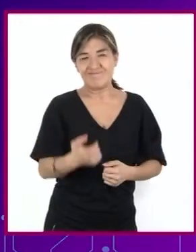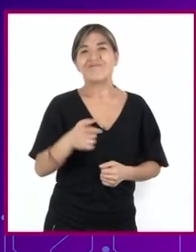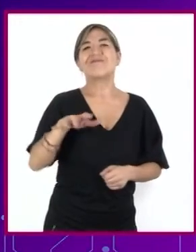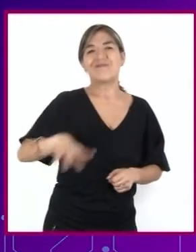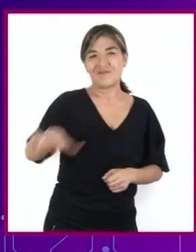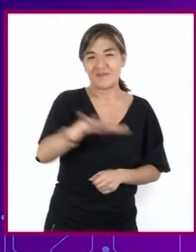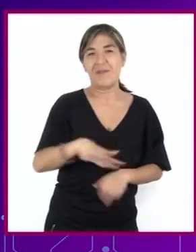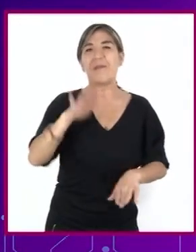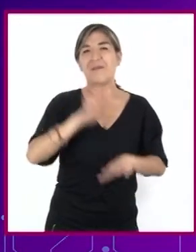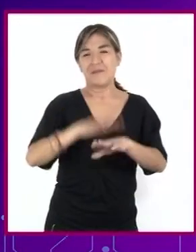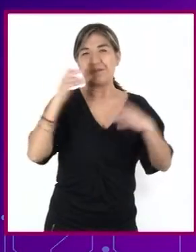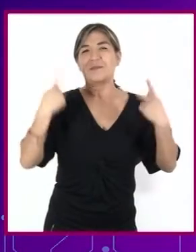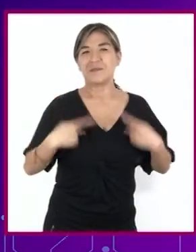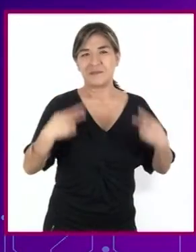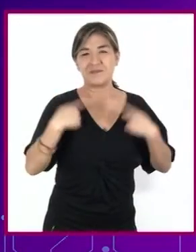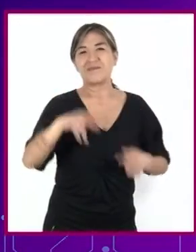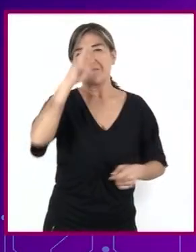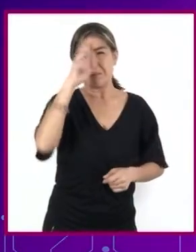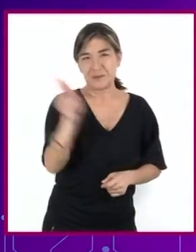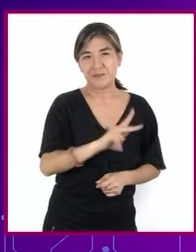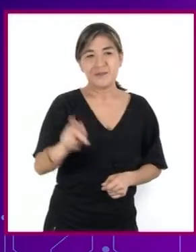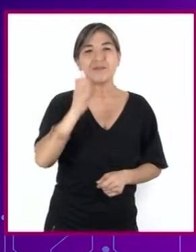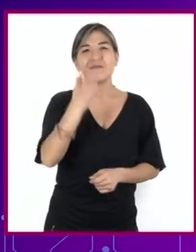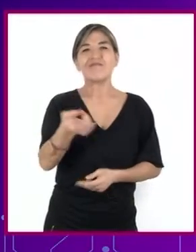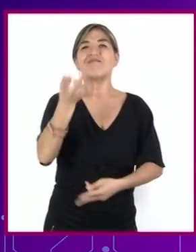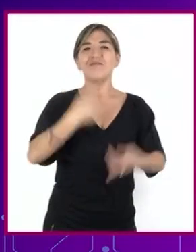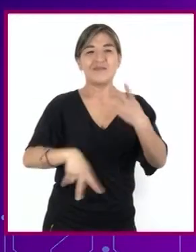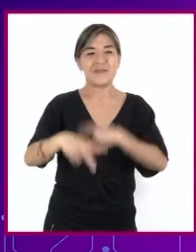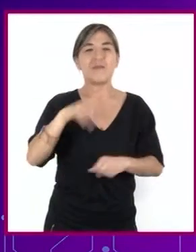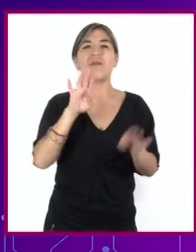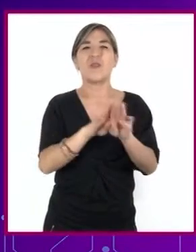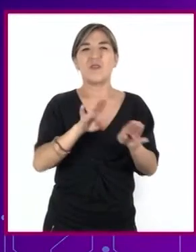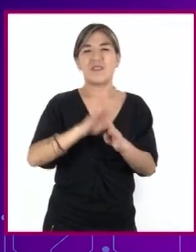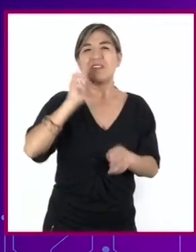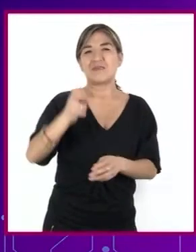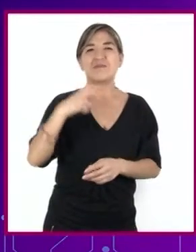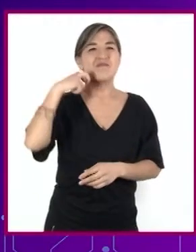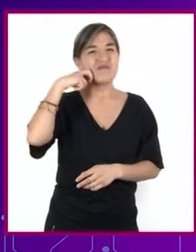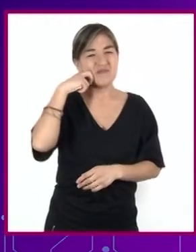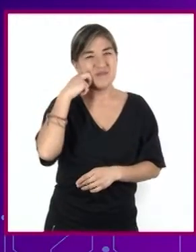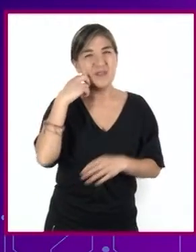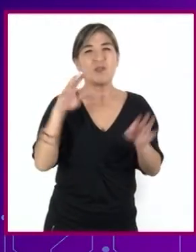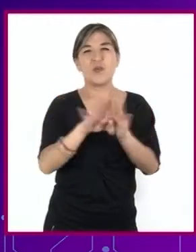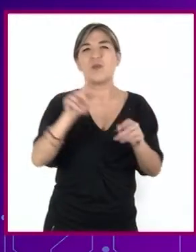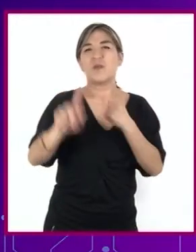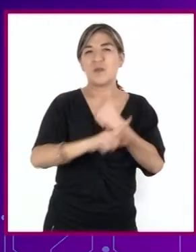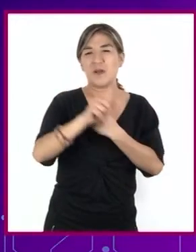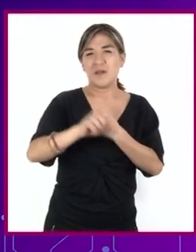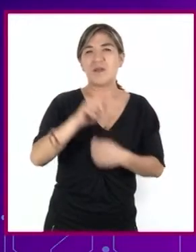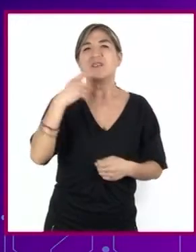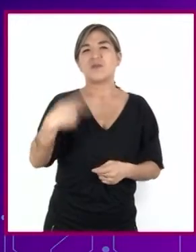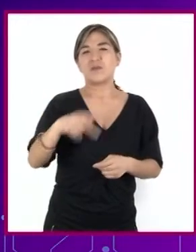la mayoría de la población y surgió la segregación racial y social. Gran parte del